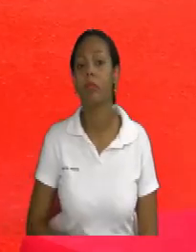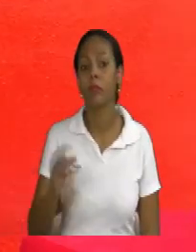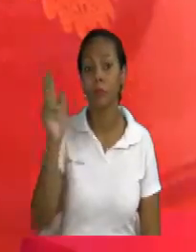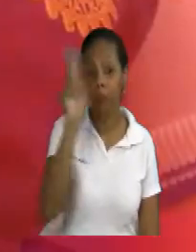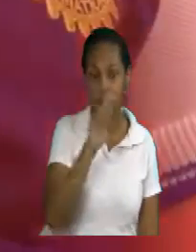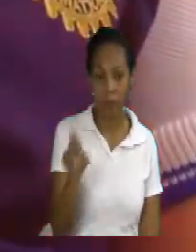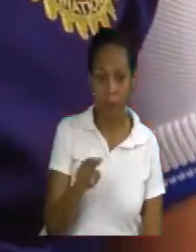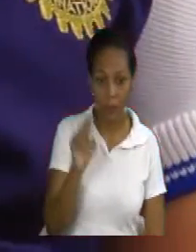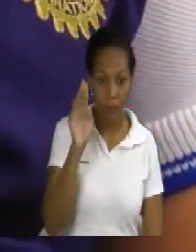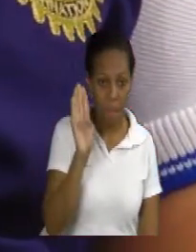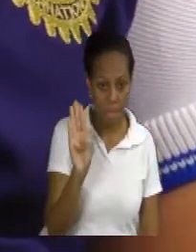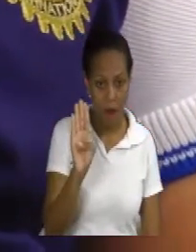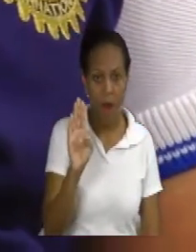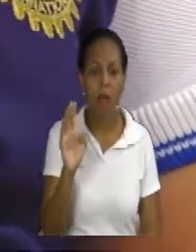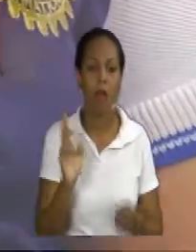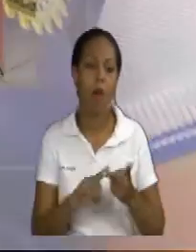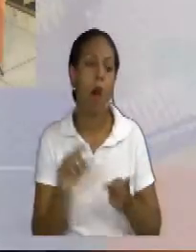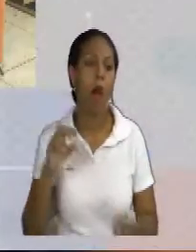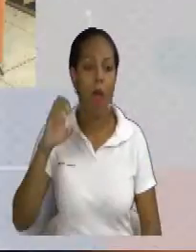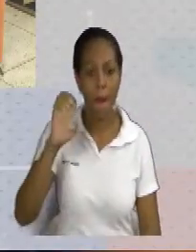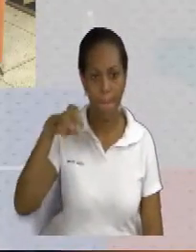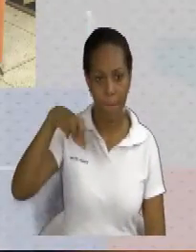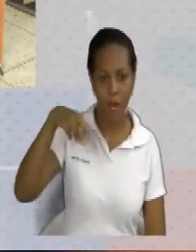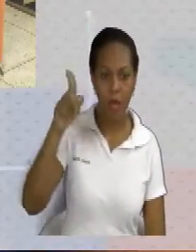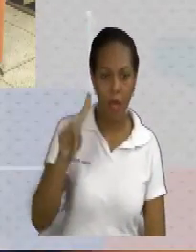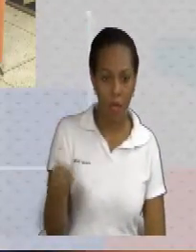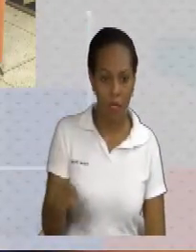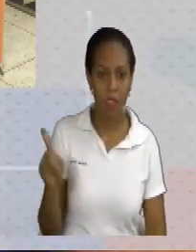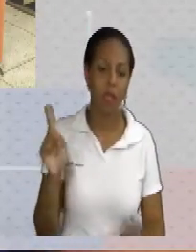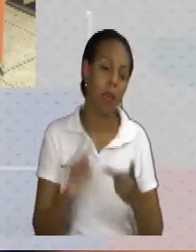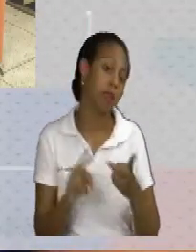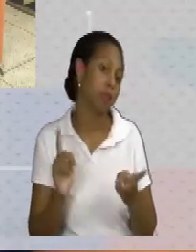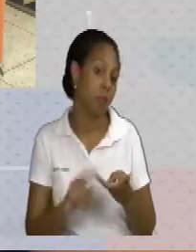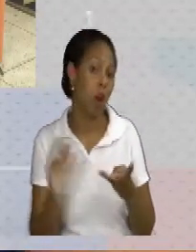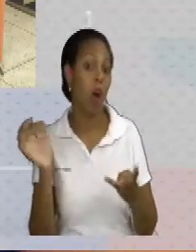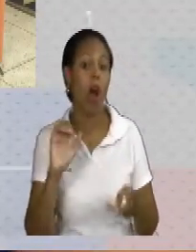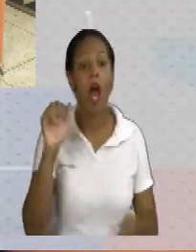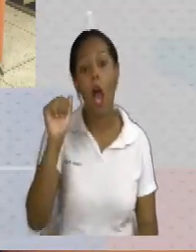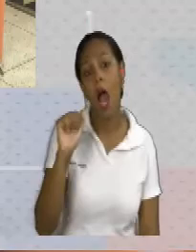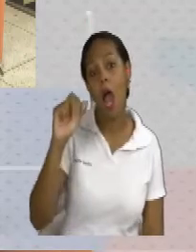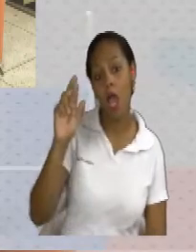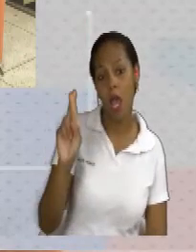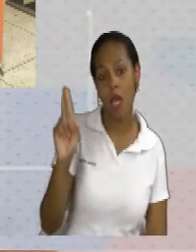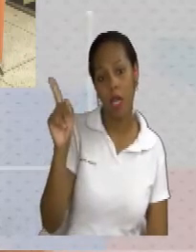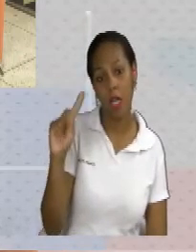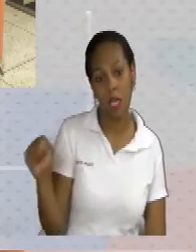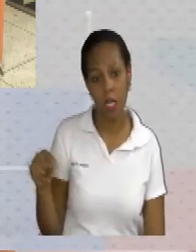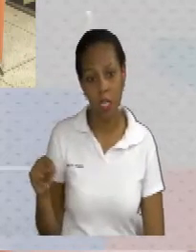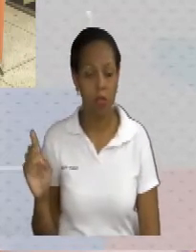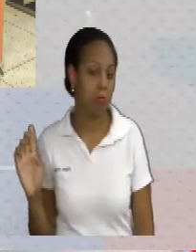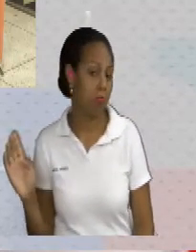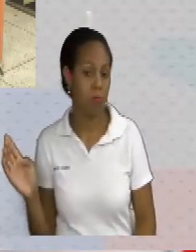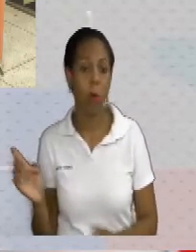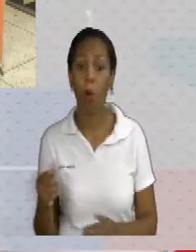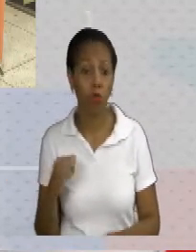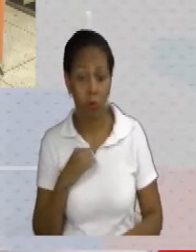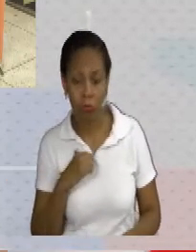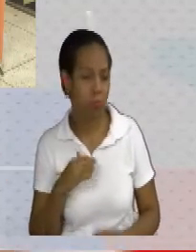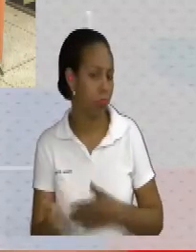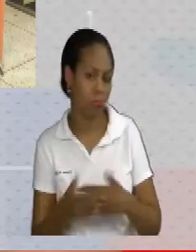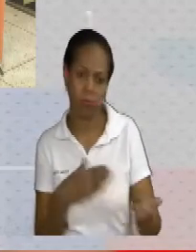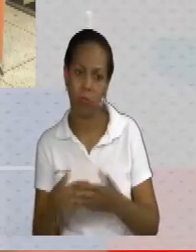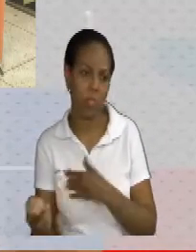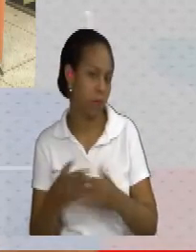si tiene EPS o ARS también, aunque en este momento pues no interesa si no tiene, pero la idea es